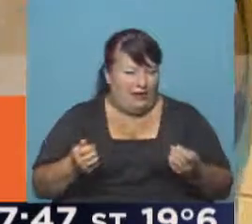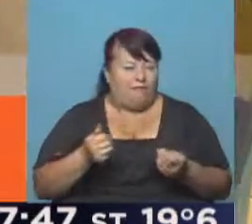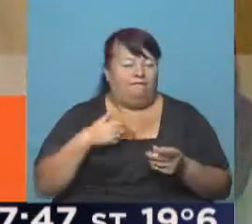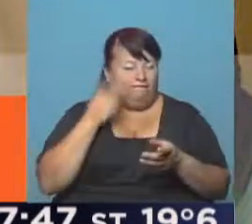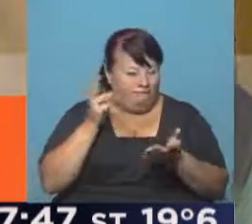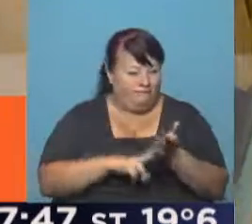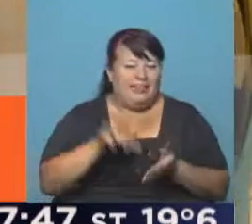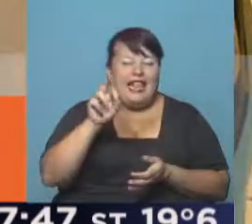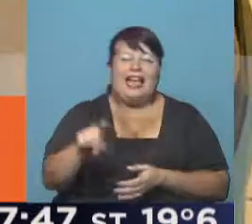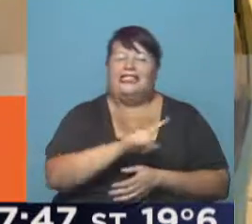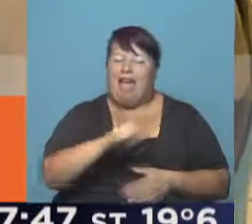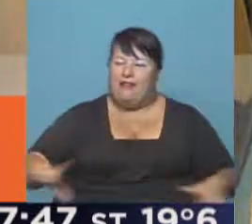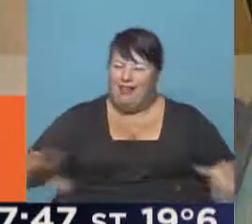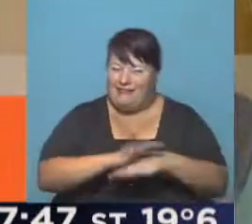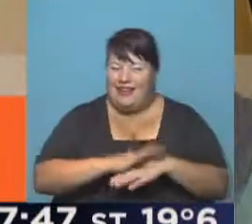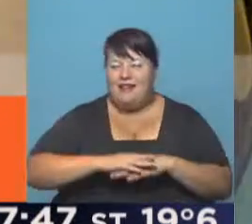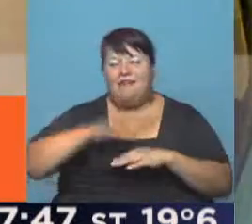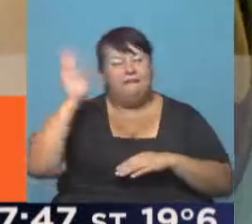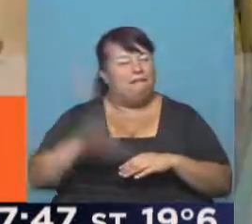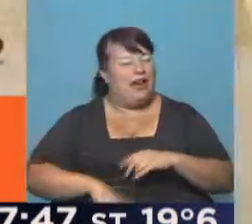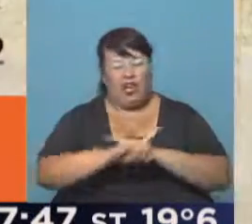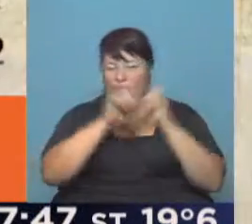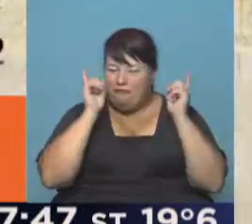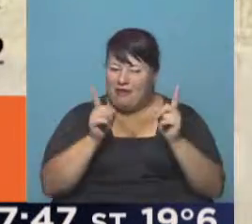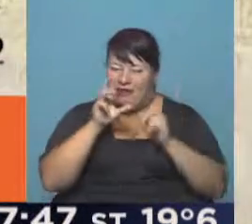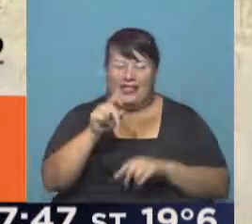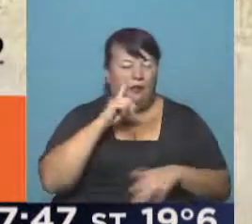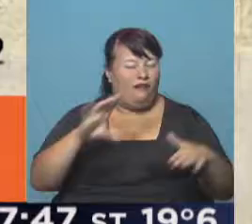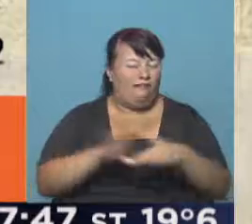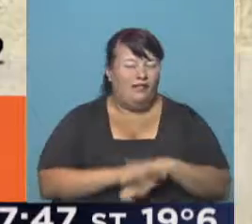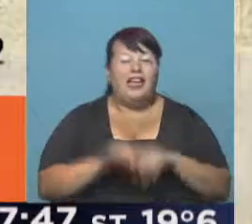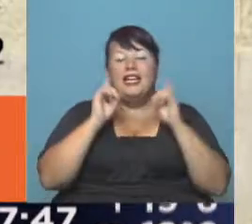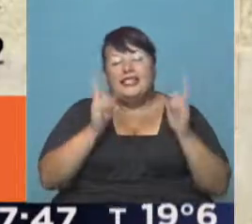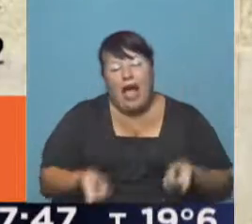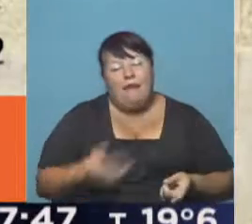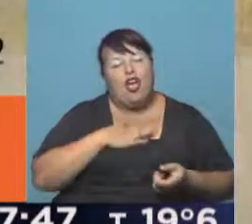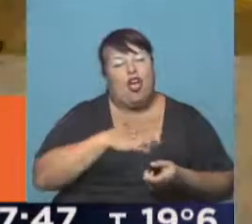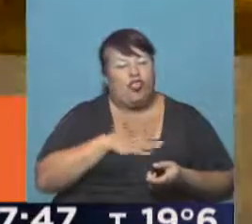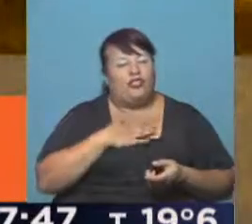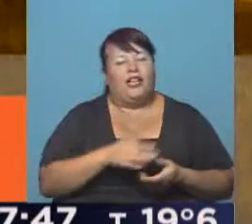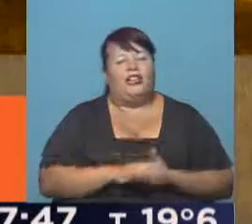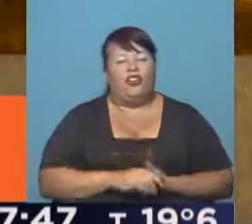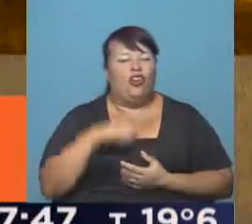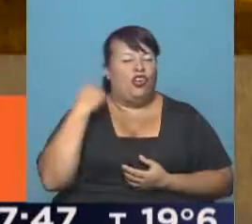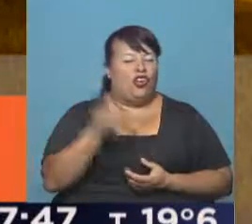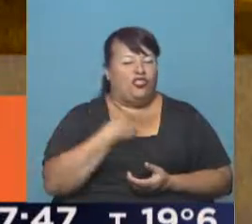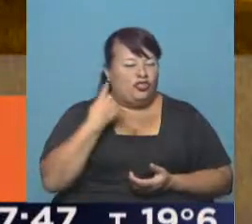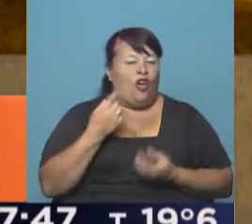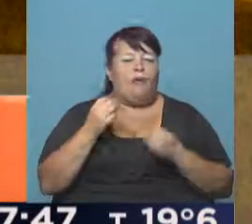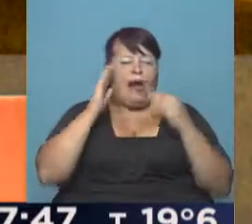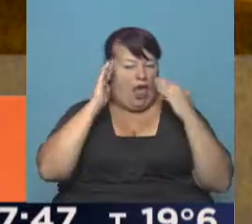reitero, son 30.000, ni uno menos, y a su vez, digamos, la alegría de encontrarnos todos